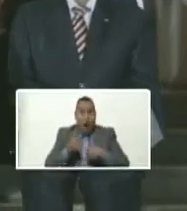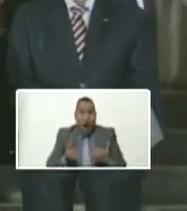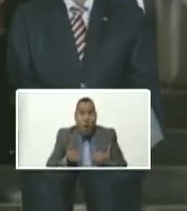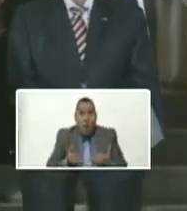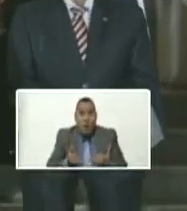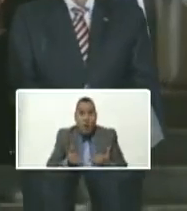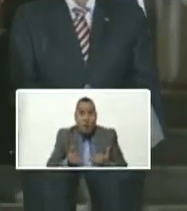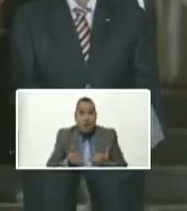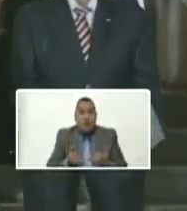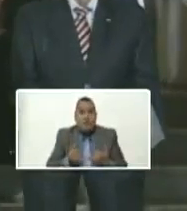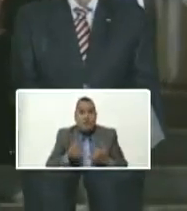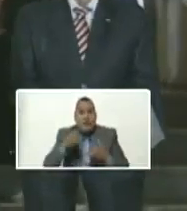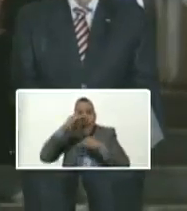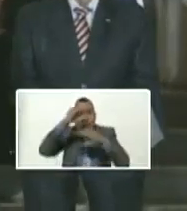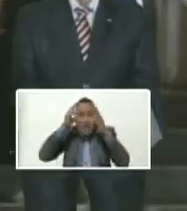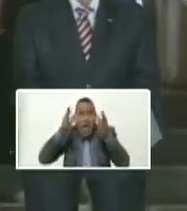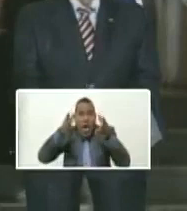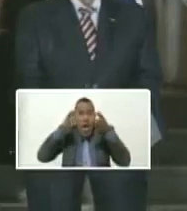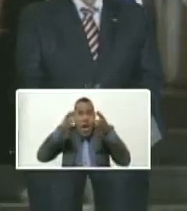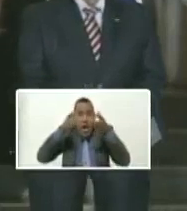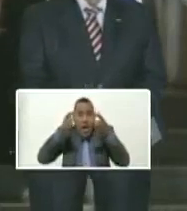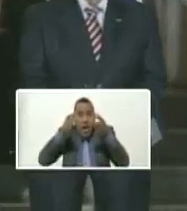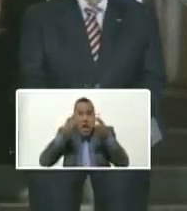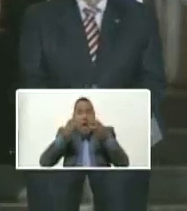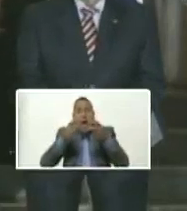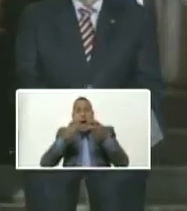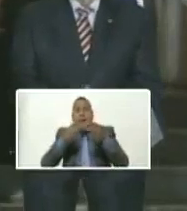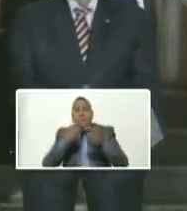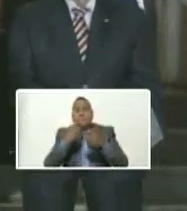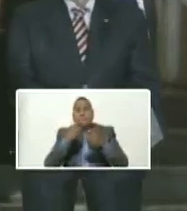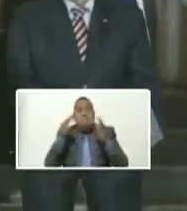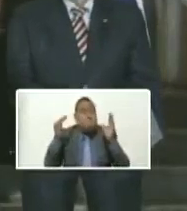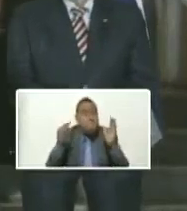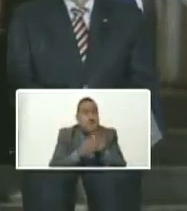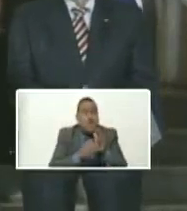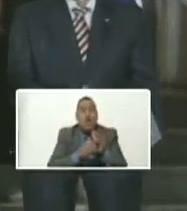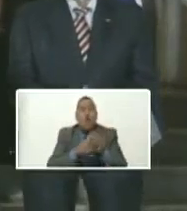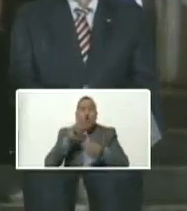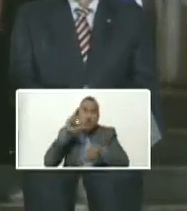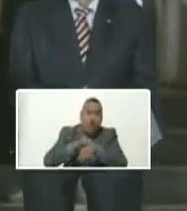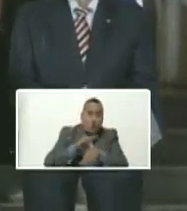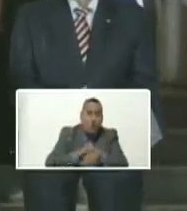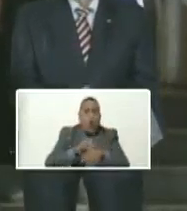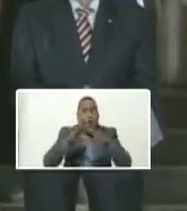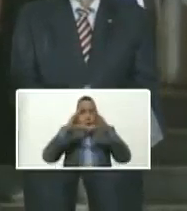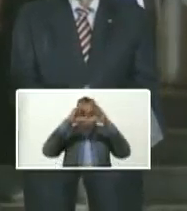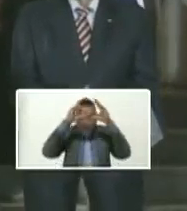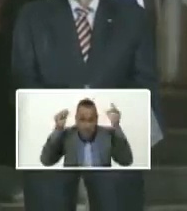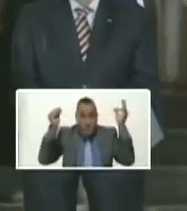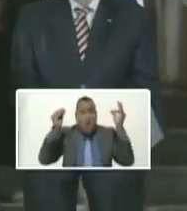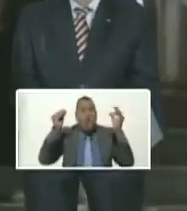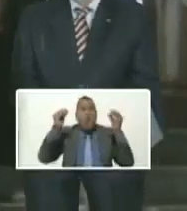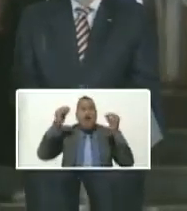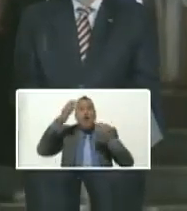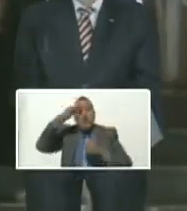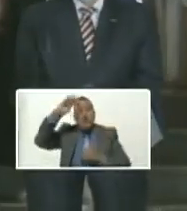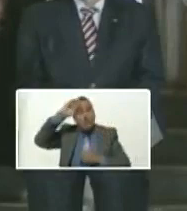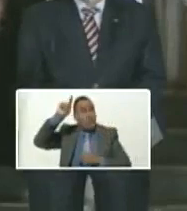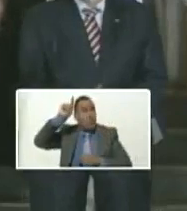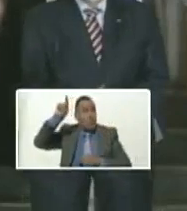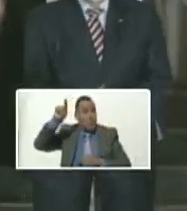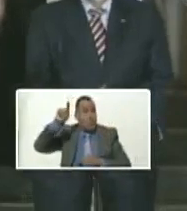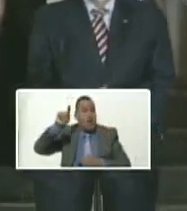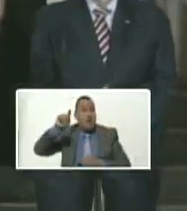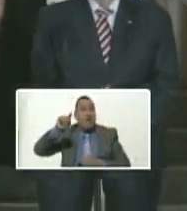escuchando miles de médicos, médicas, enfermeros y enfermeras cubanos que están en